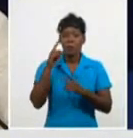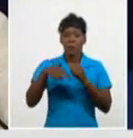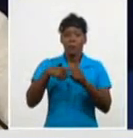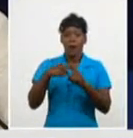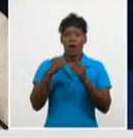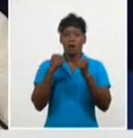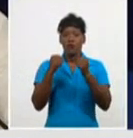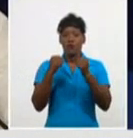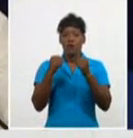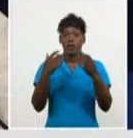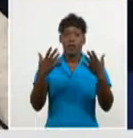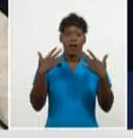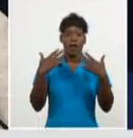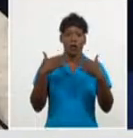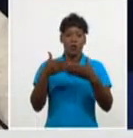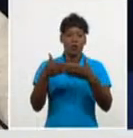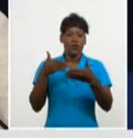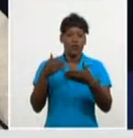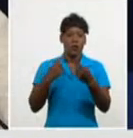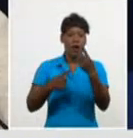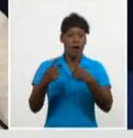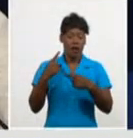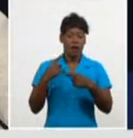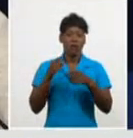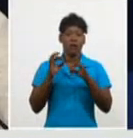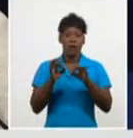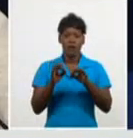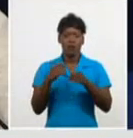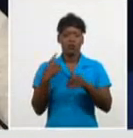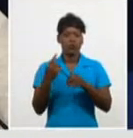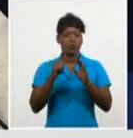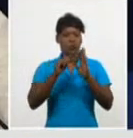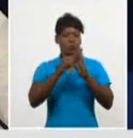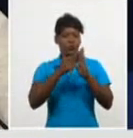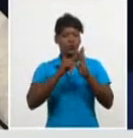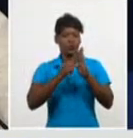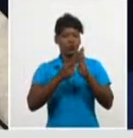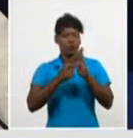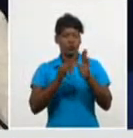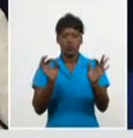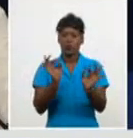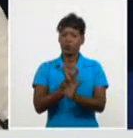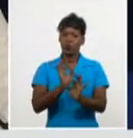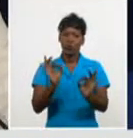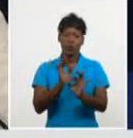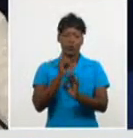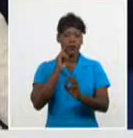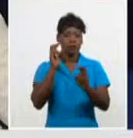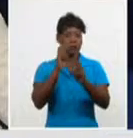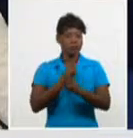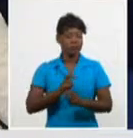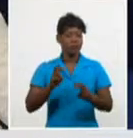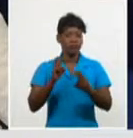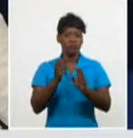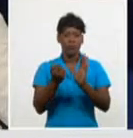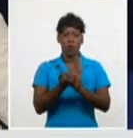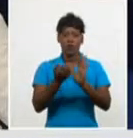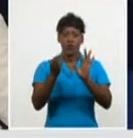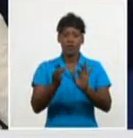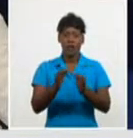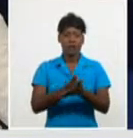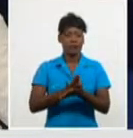son aspectos que se están estudiando y que todavía no están totalmente concluidos. O